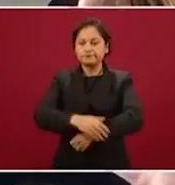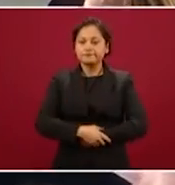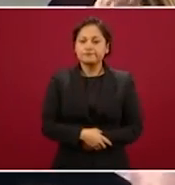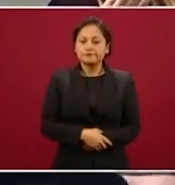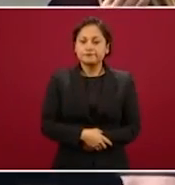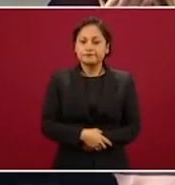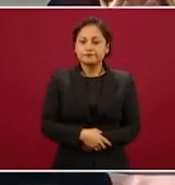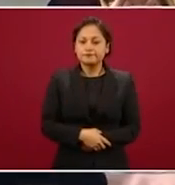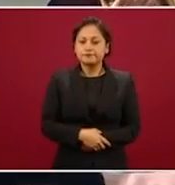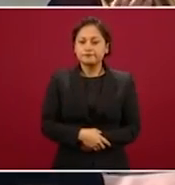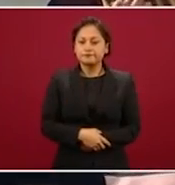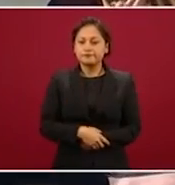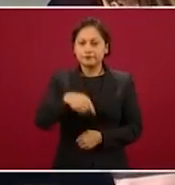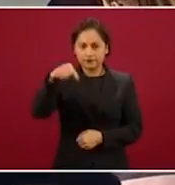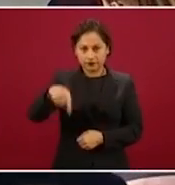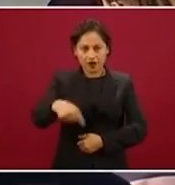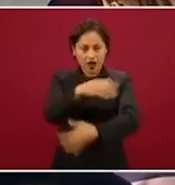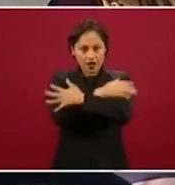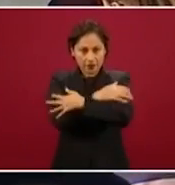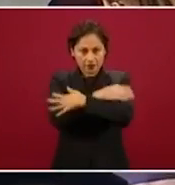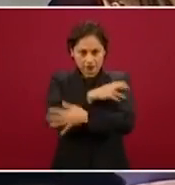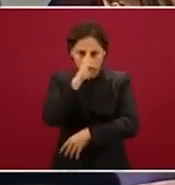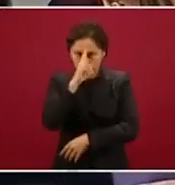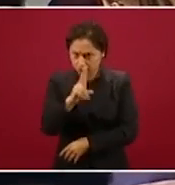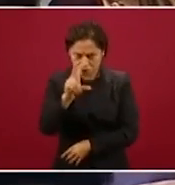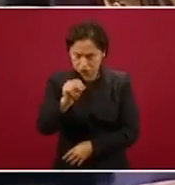No están prohibidos los abrazos, ¿eh?